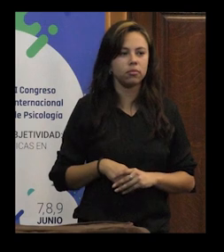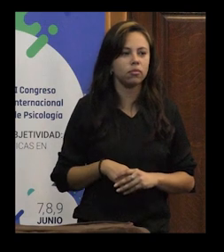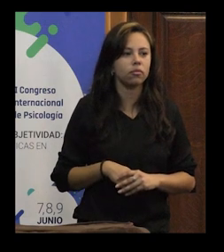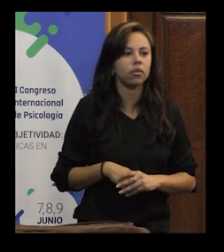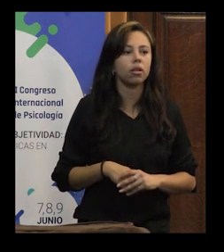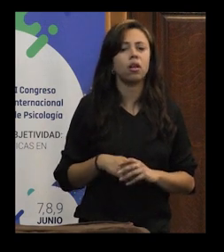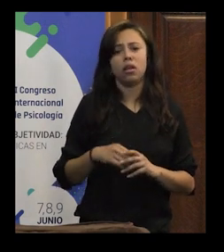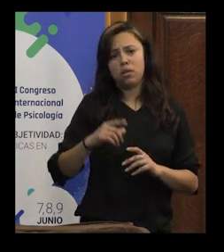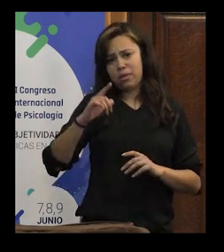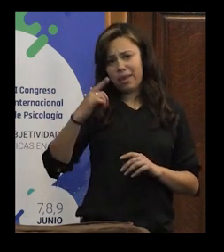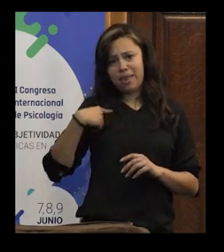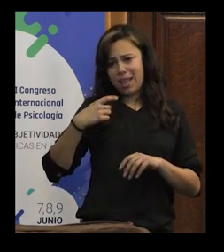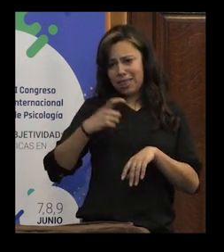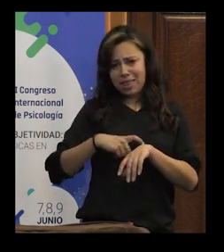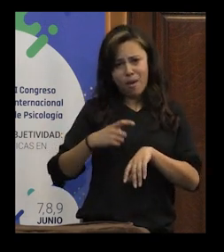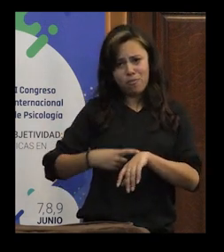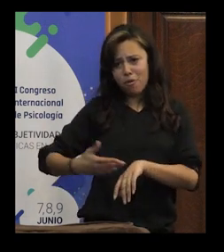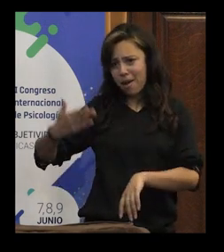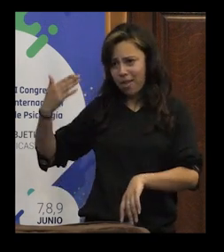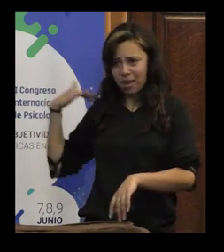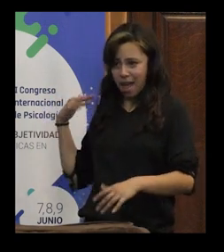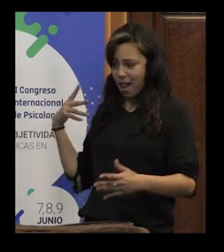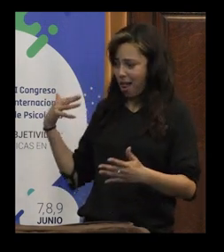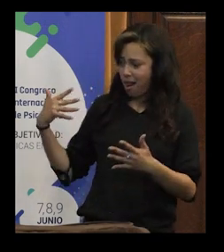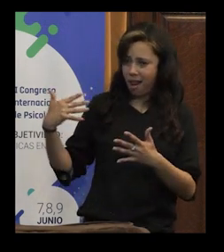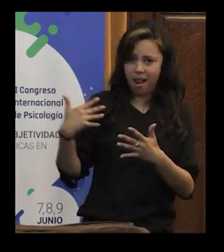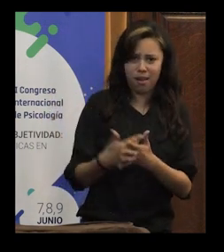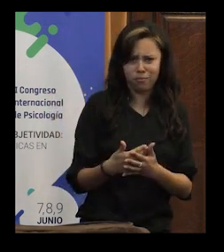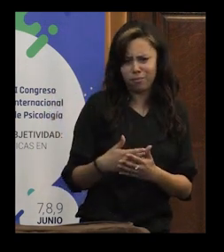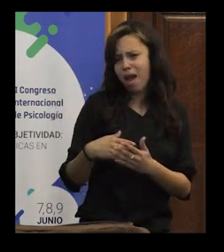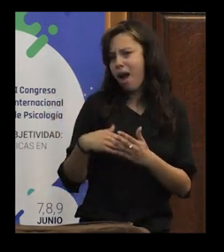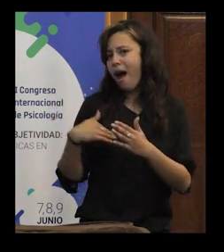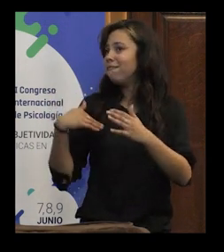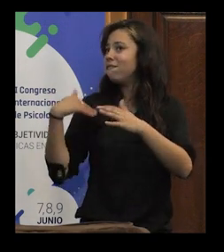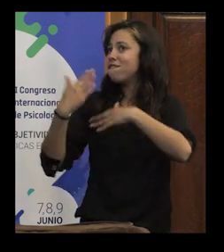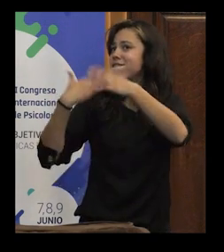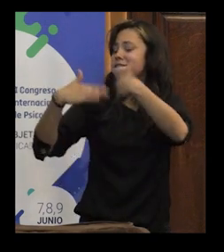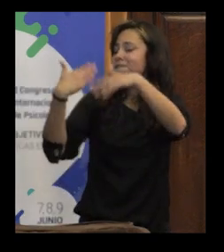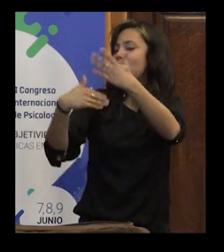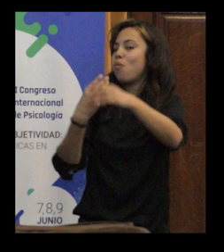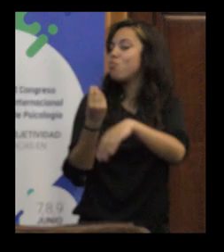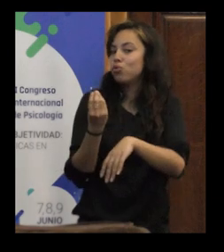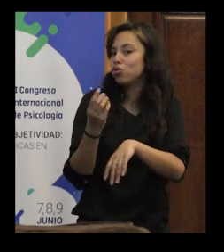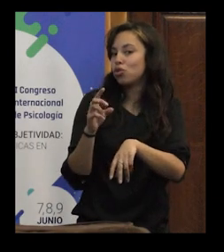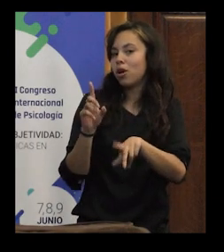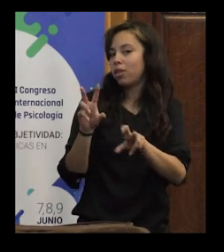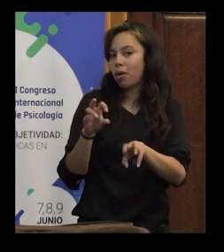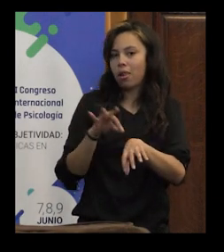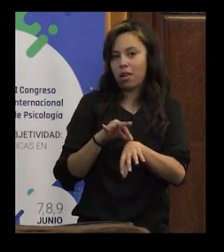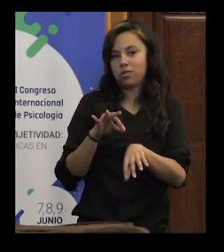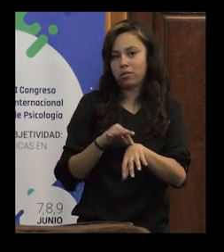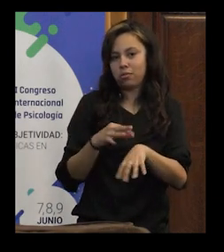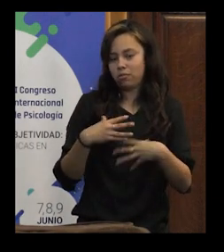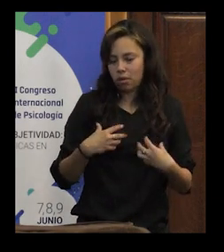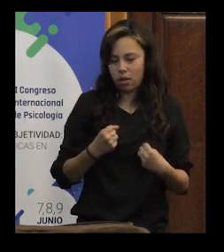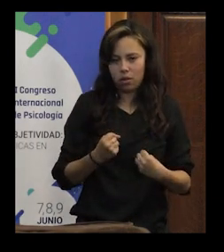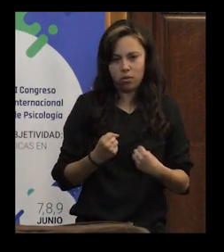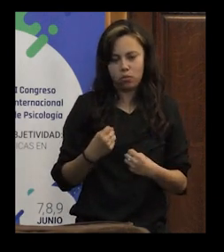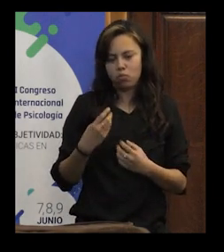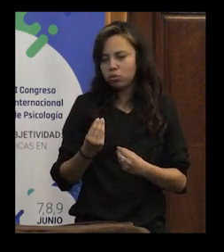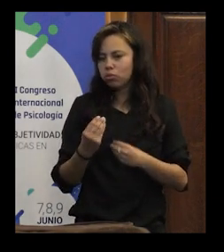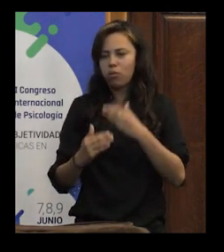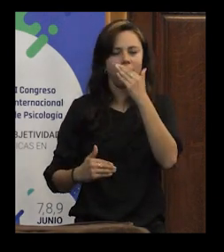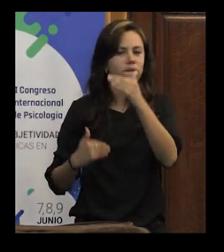muchos avances, voy a pasar algunos temas, términos medio complicados, muchos